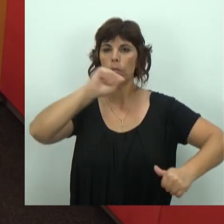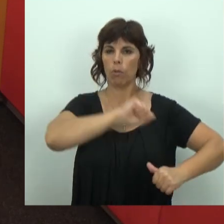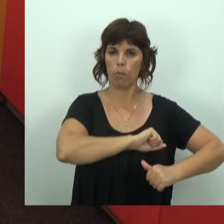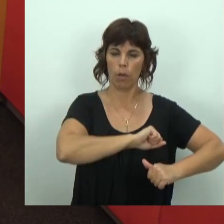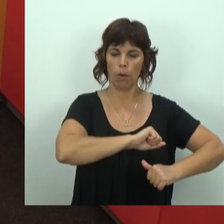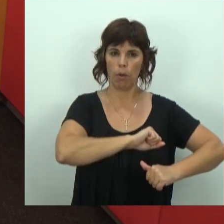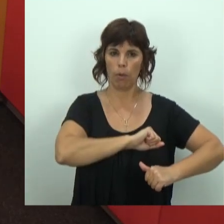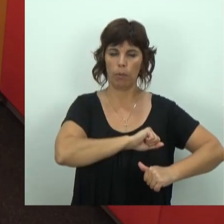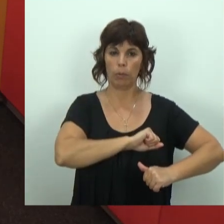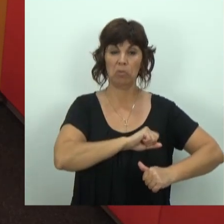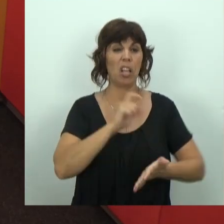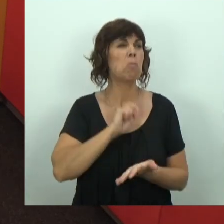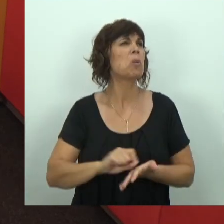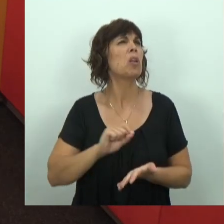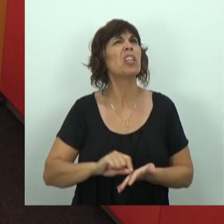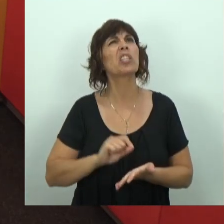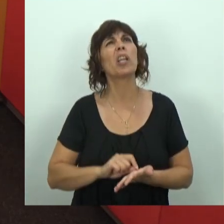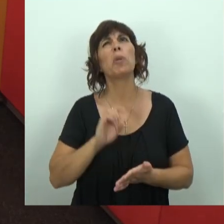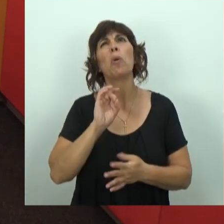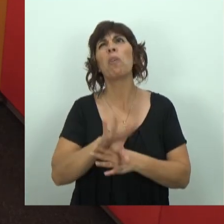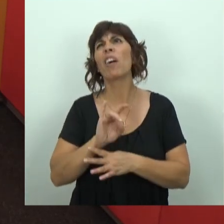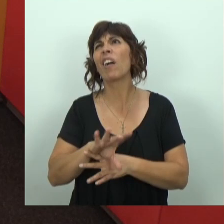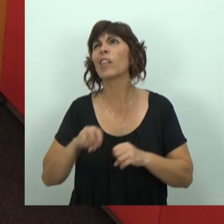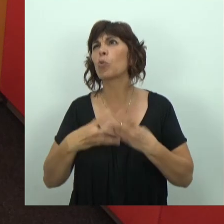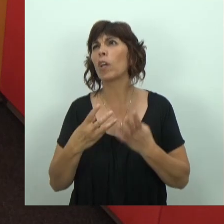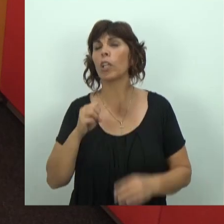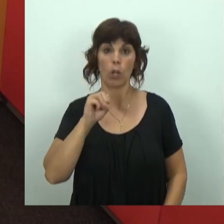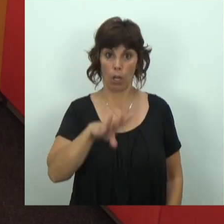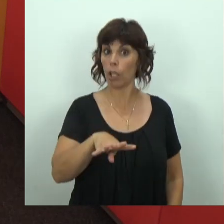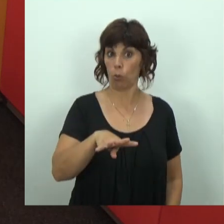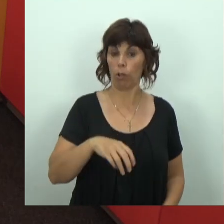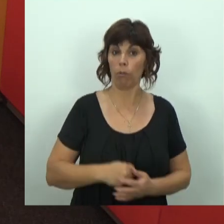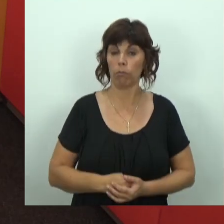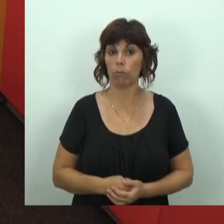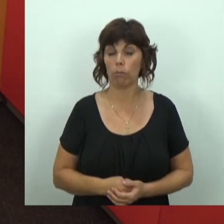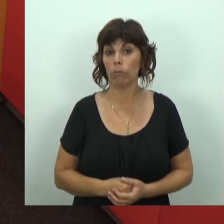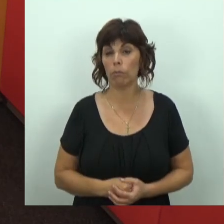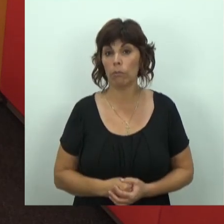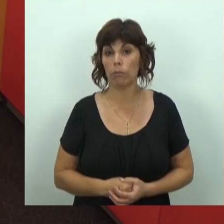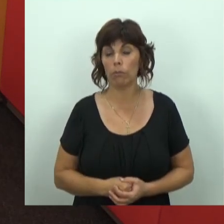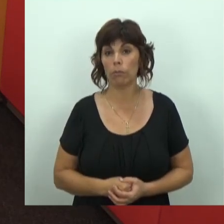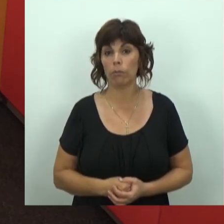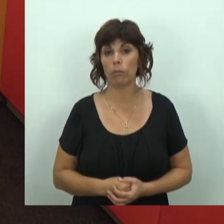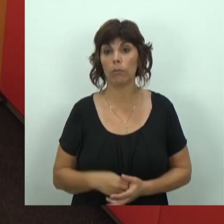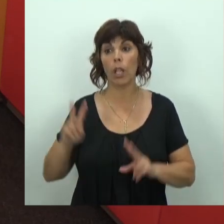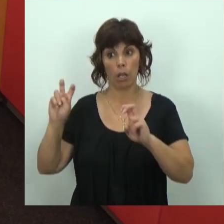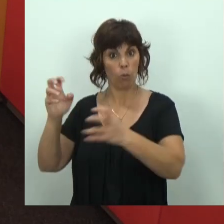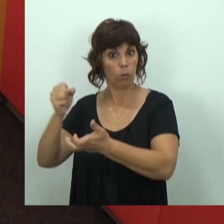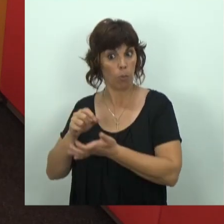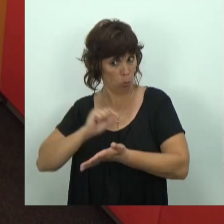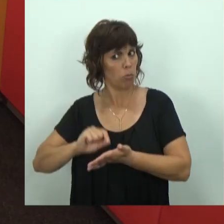que escribió aproximadamente 14 cartas, epístolas en el Nuevo